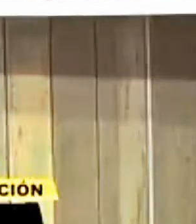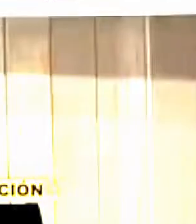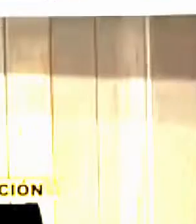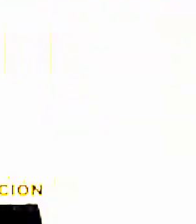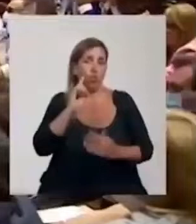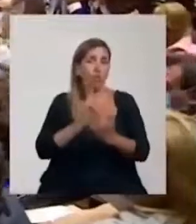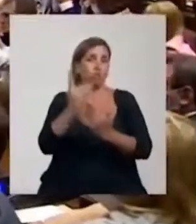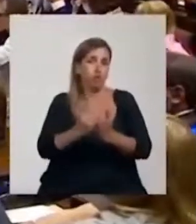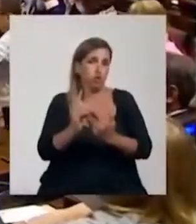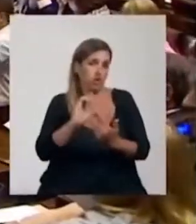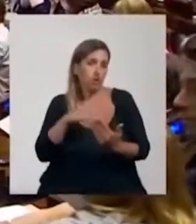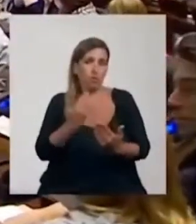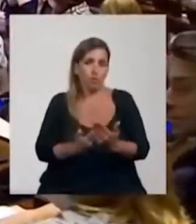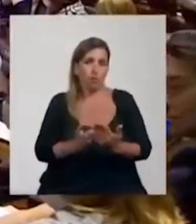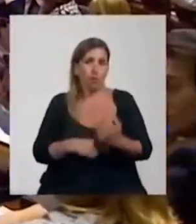Volví.